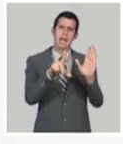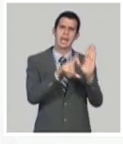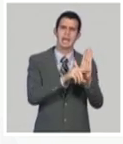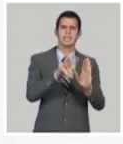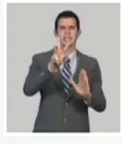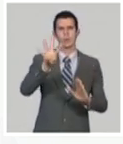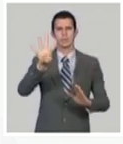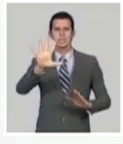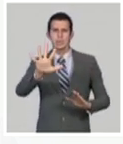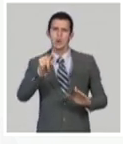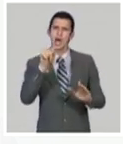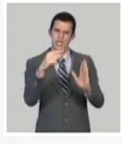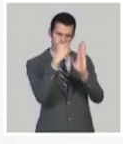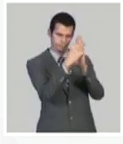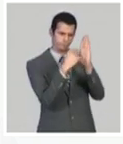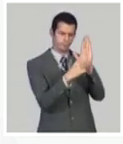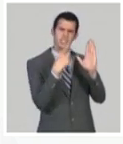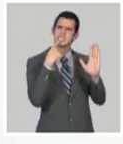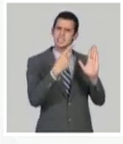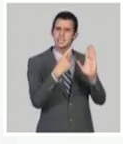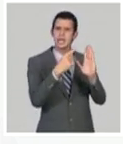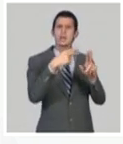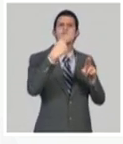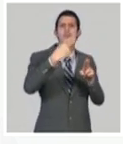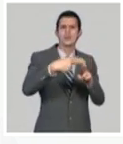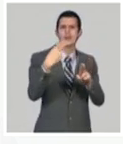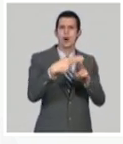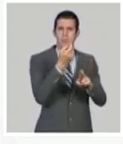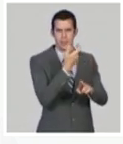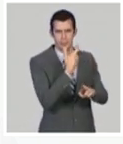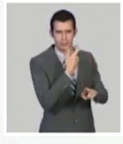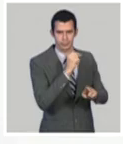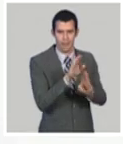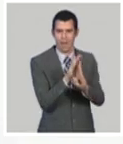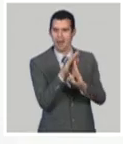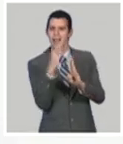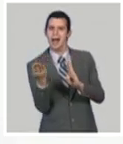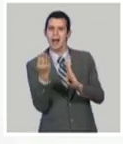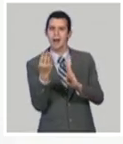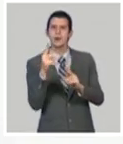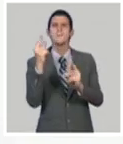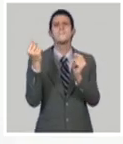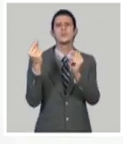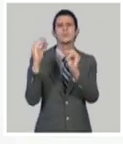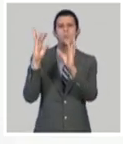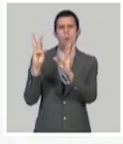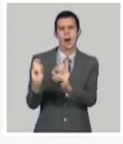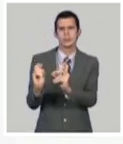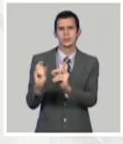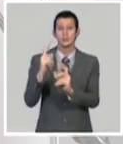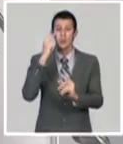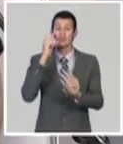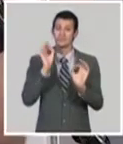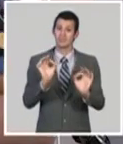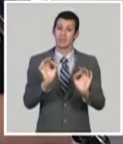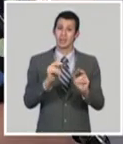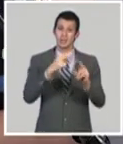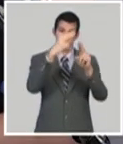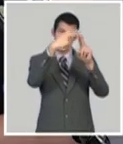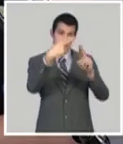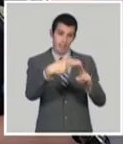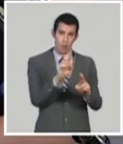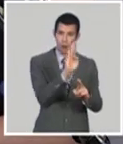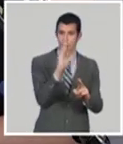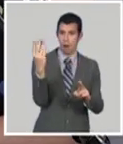medicamentos son aquellos medicamentos que tuvieron un impacto en el incremento de los precios porque se les trasladó el